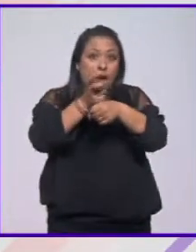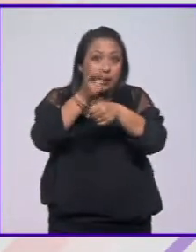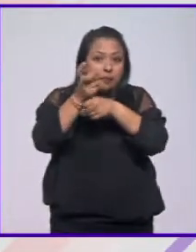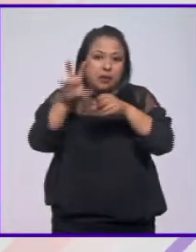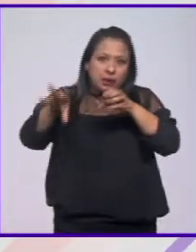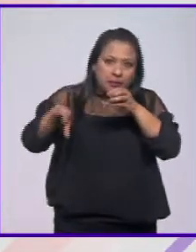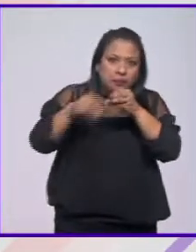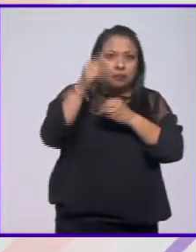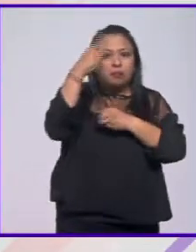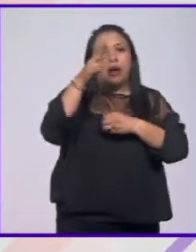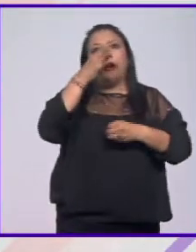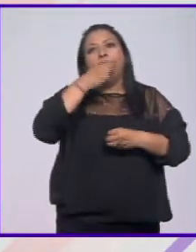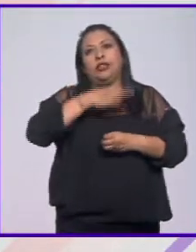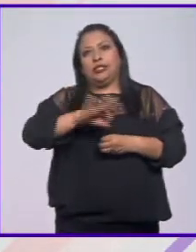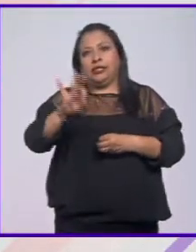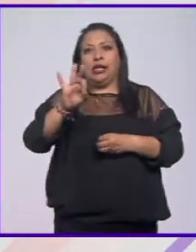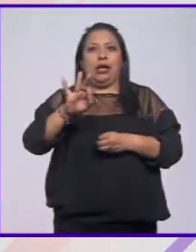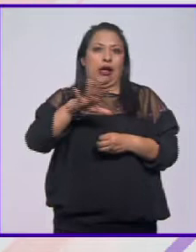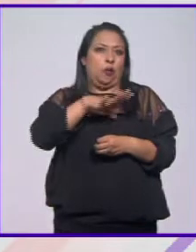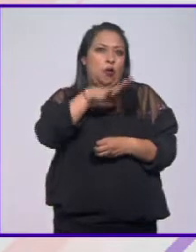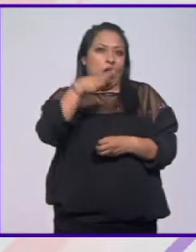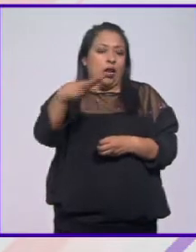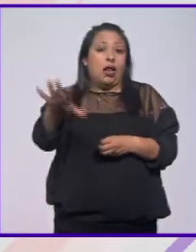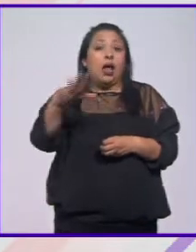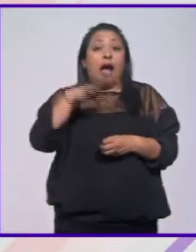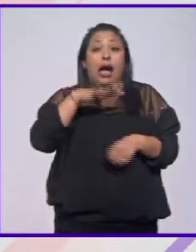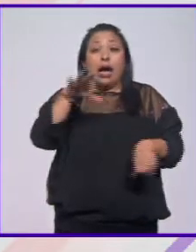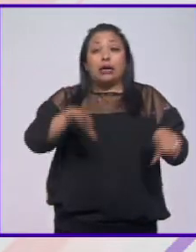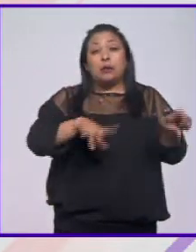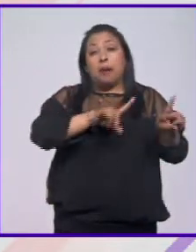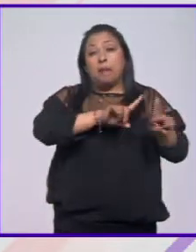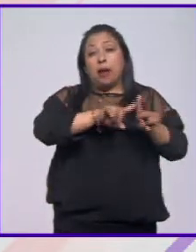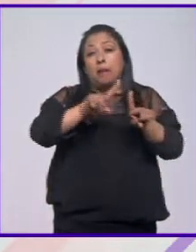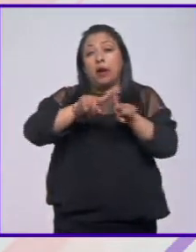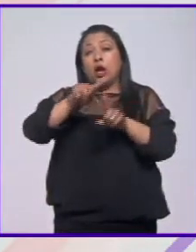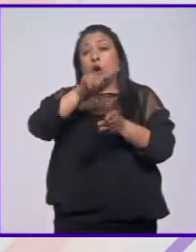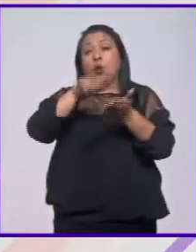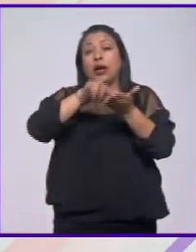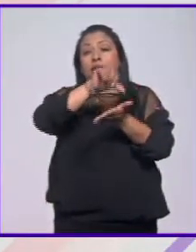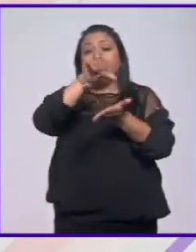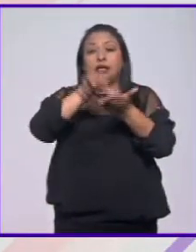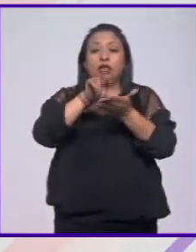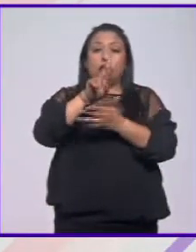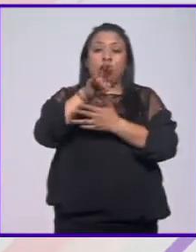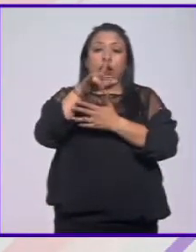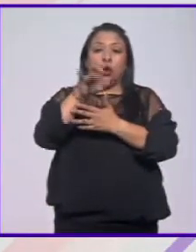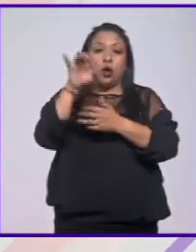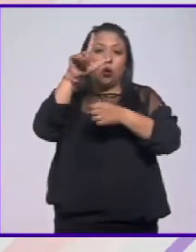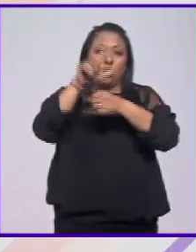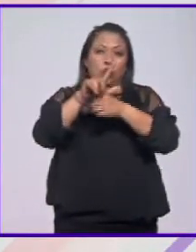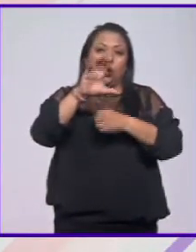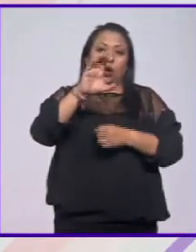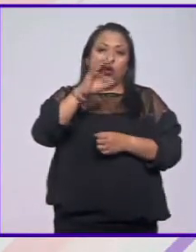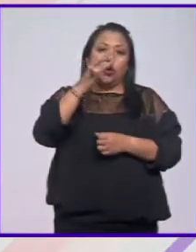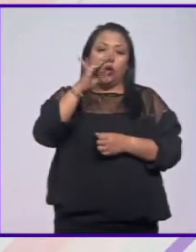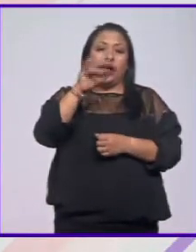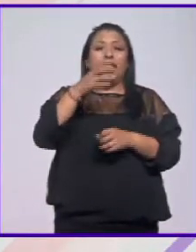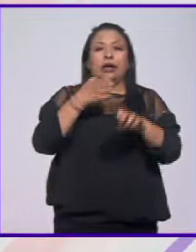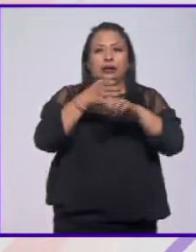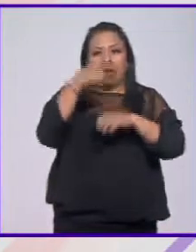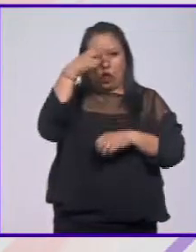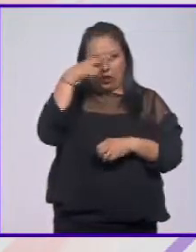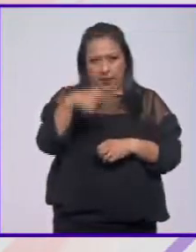a sumarnos a esta celebración global con una jornada de actividades en el Centro Regional de Cultura Ocoyoacac, en el Estado de